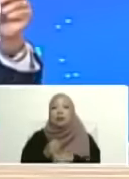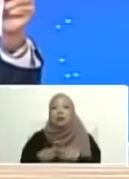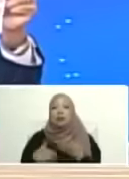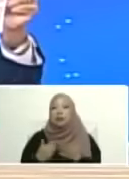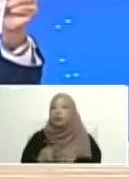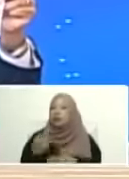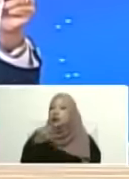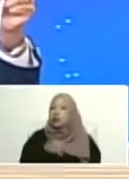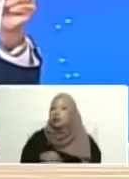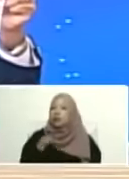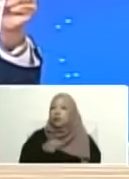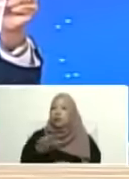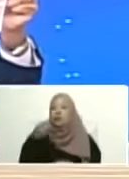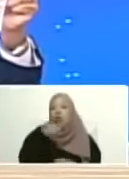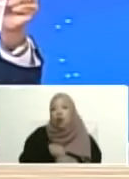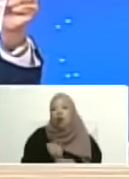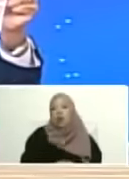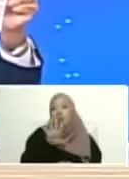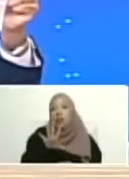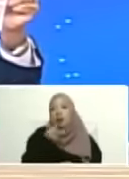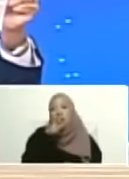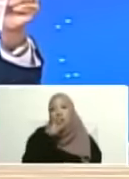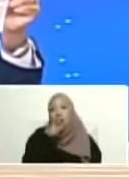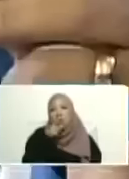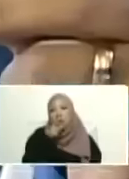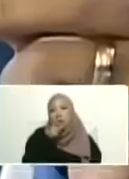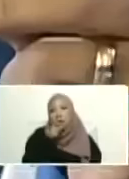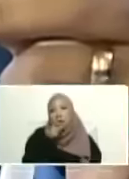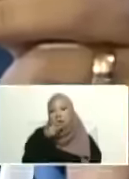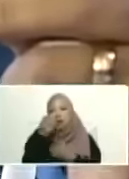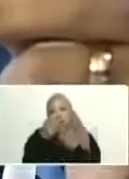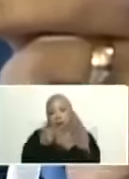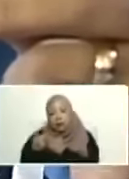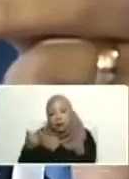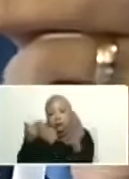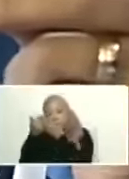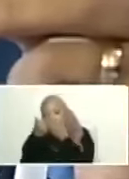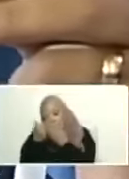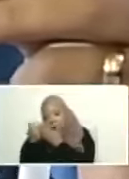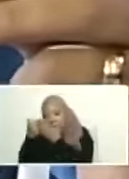Y las cinco preguntas que hay que estudiarlas,